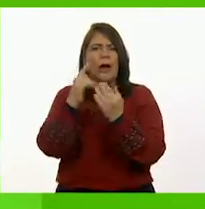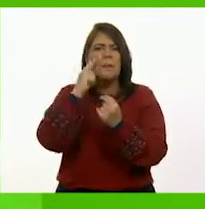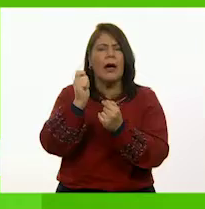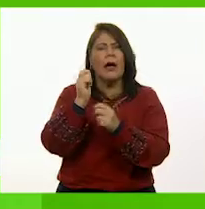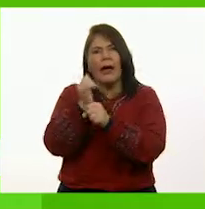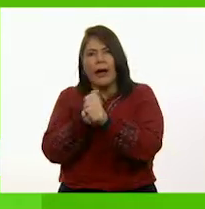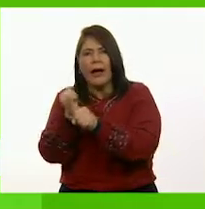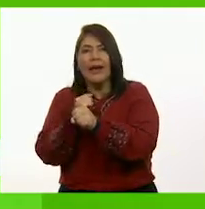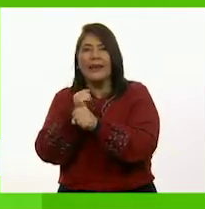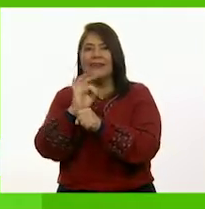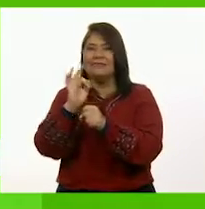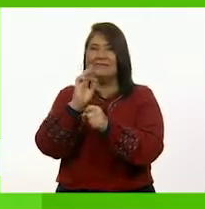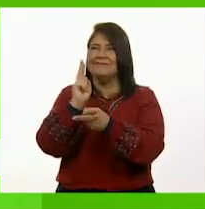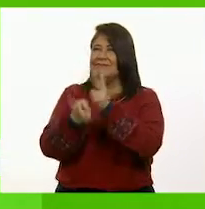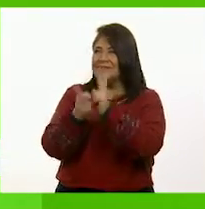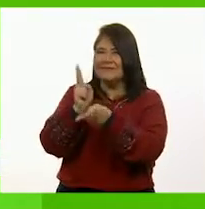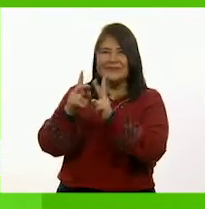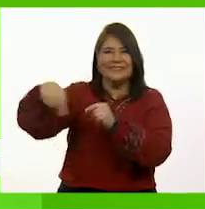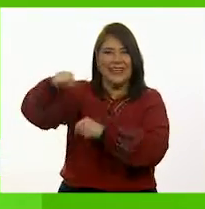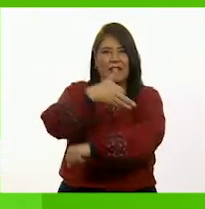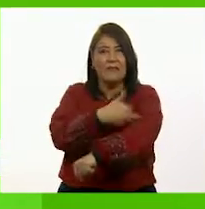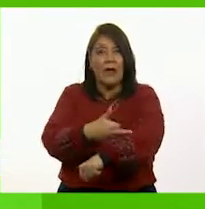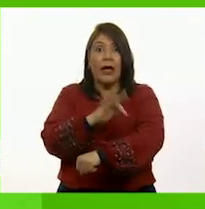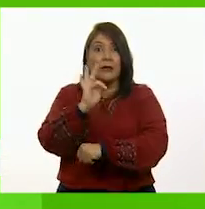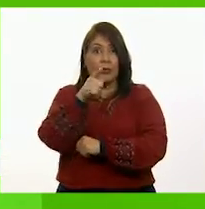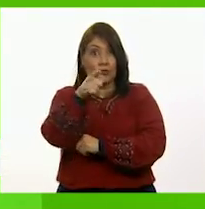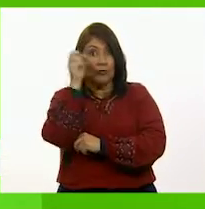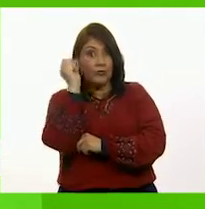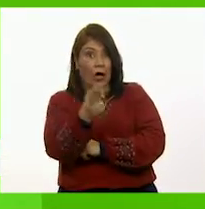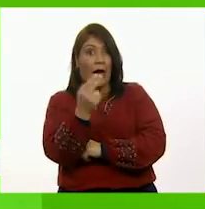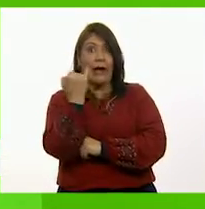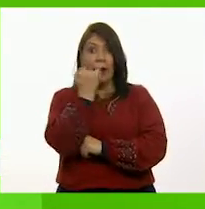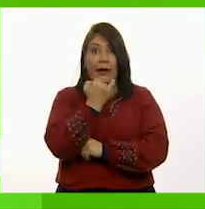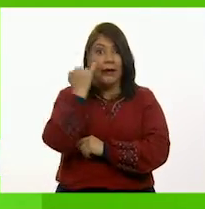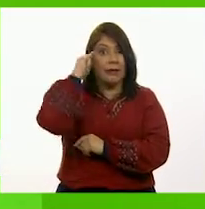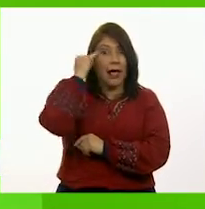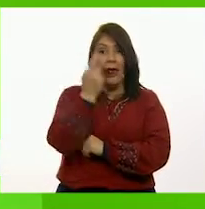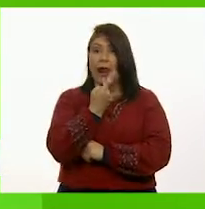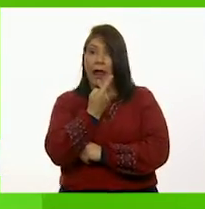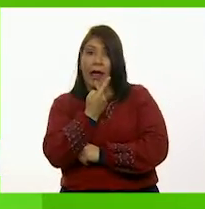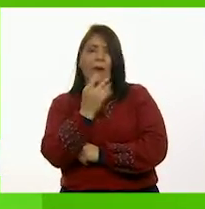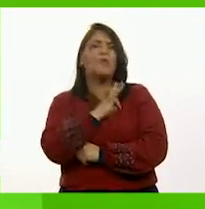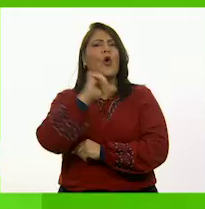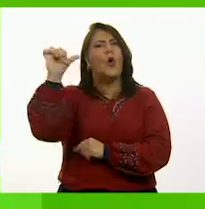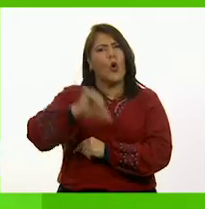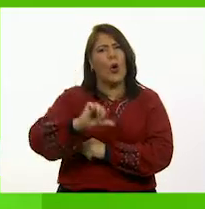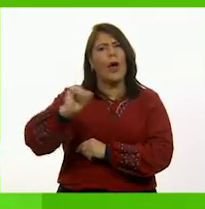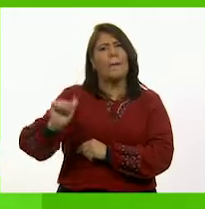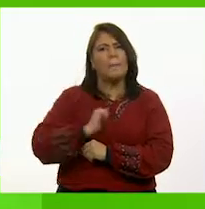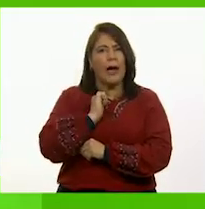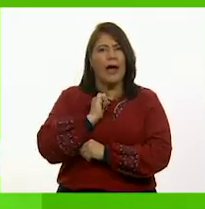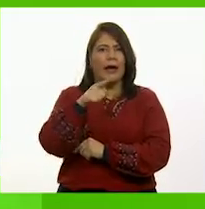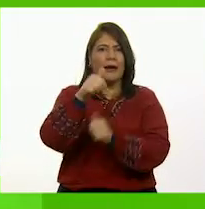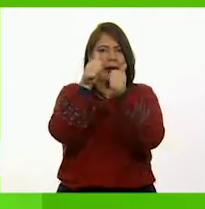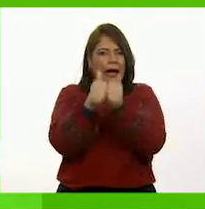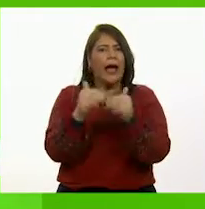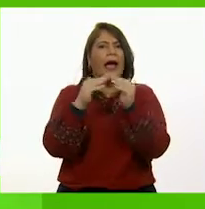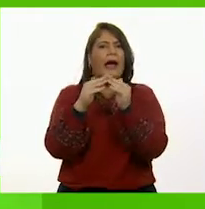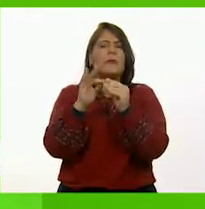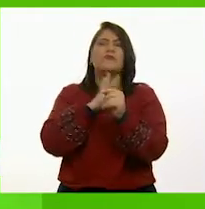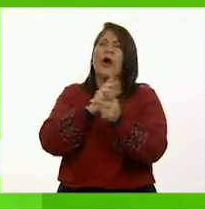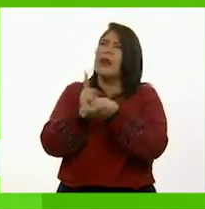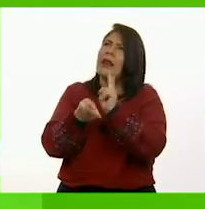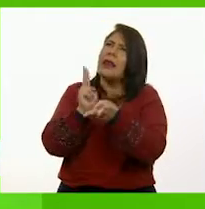familia. Y si tienes la fortuna de hablar una lengua indígena, ¿por qué no aprovechas este momento que estamos en casa para practicarla